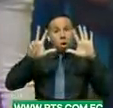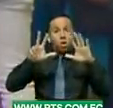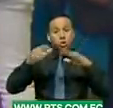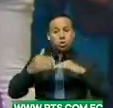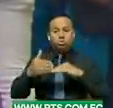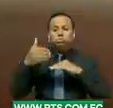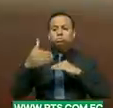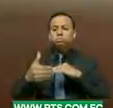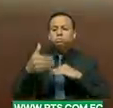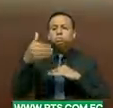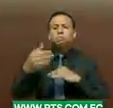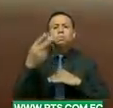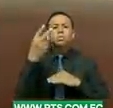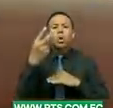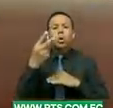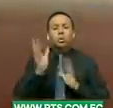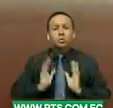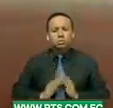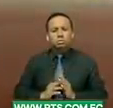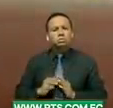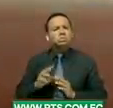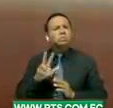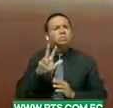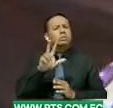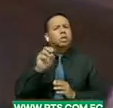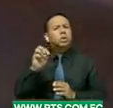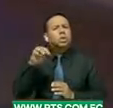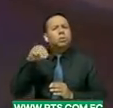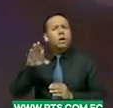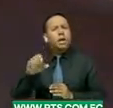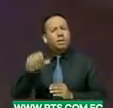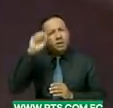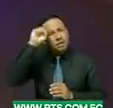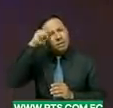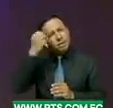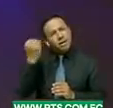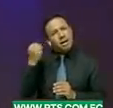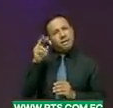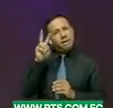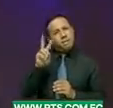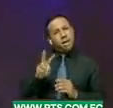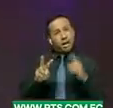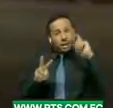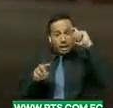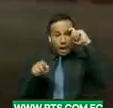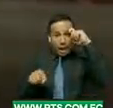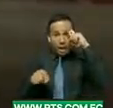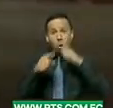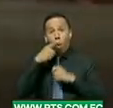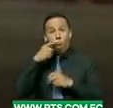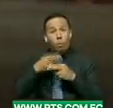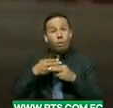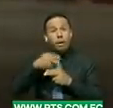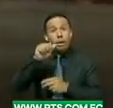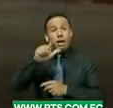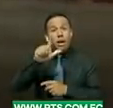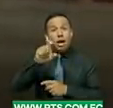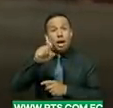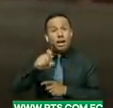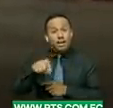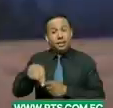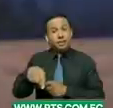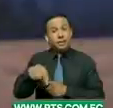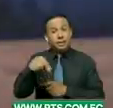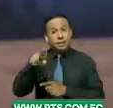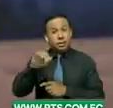vía perimetral, a unos 300 metros del barrio donde asesinaron el pasado viernes al atleta Alex Quiñones y a un cantante de música